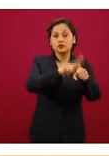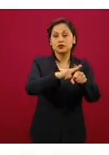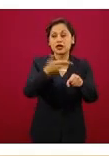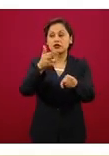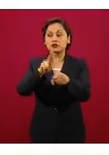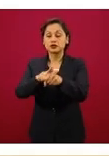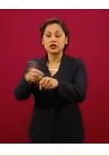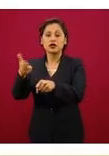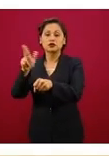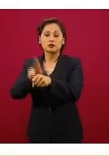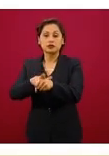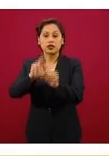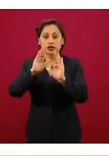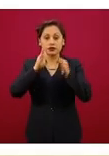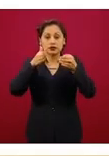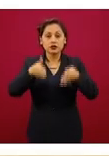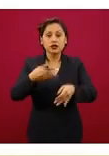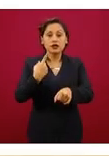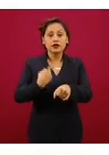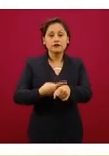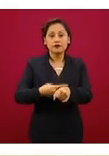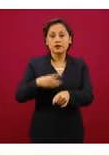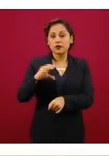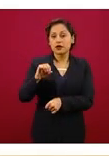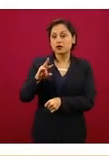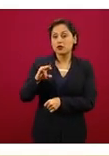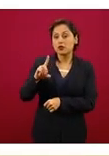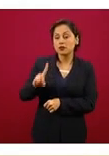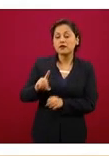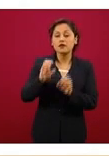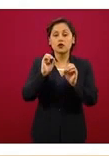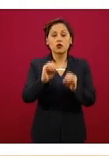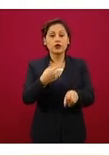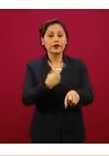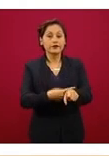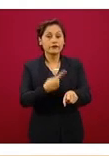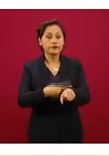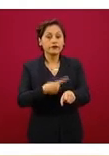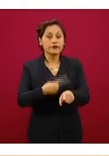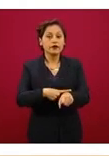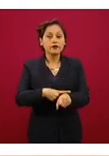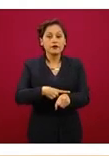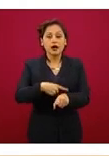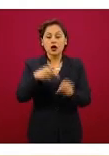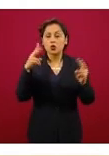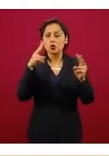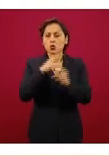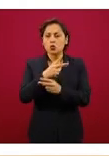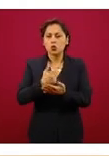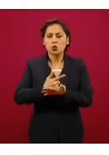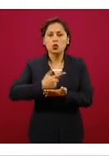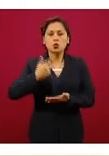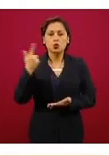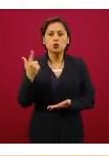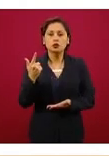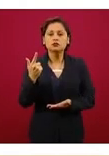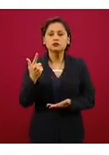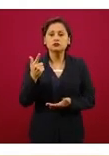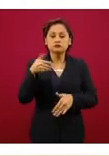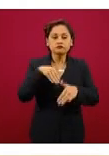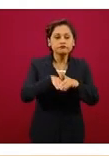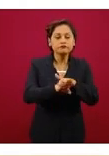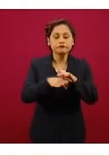o los hospitales dedicados a infección respiratoria aguda grave conforme se acercan al punto de